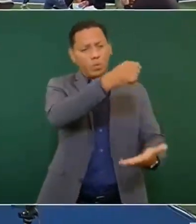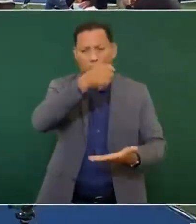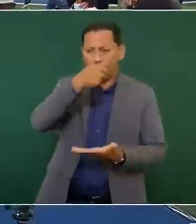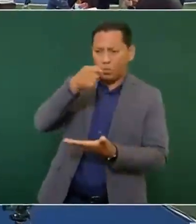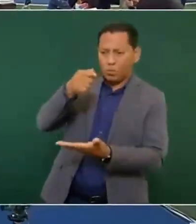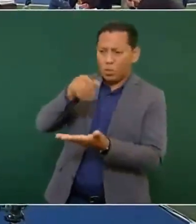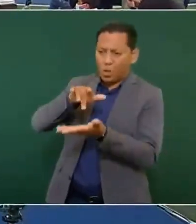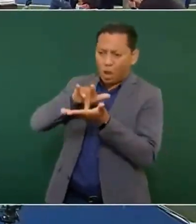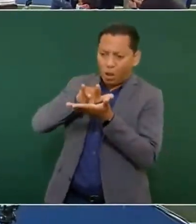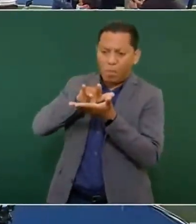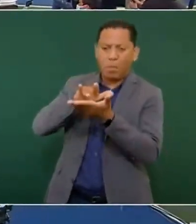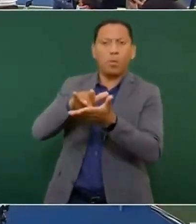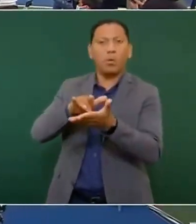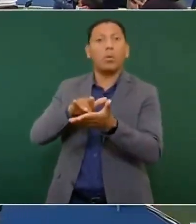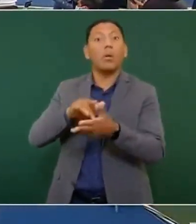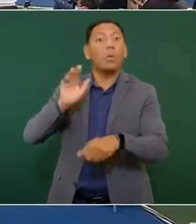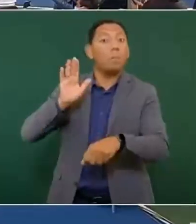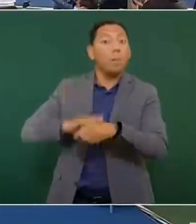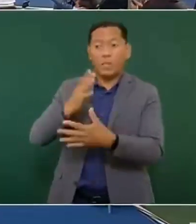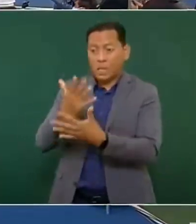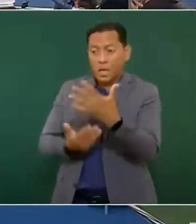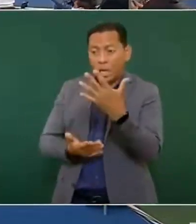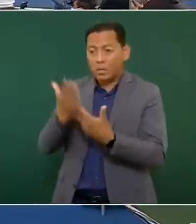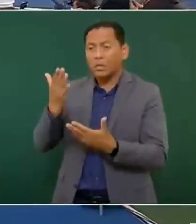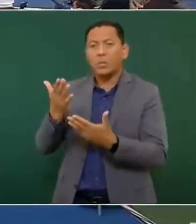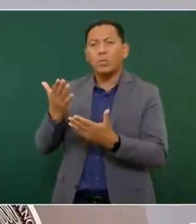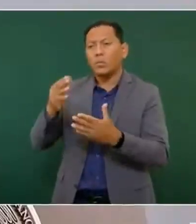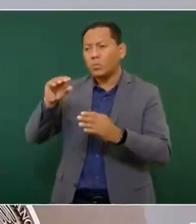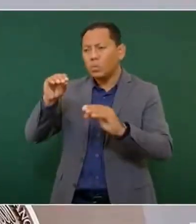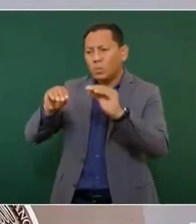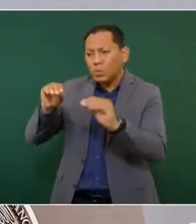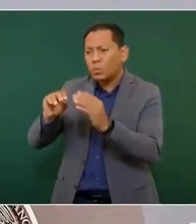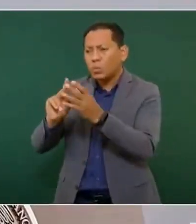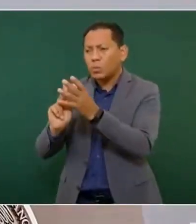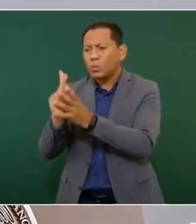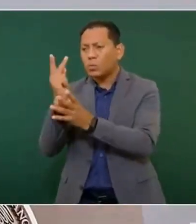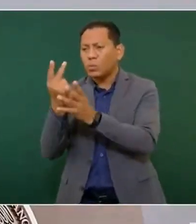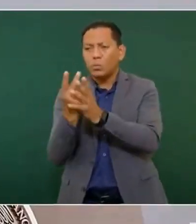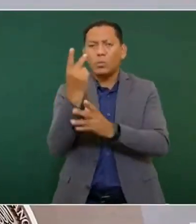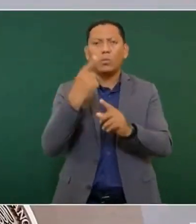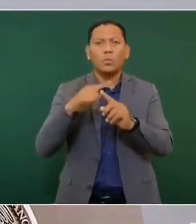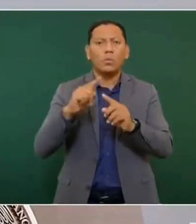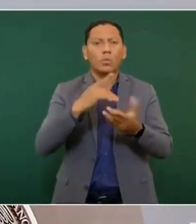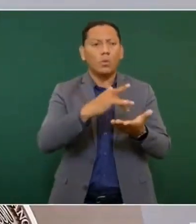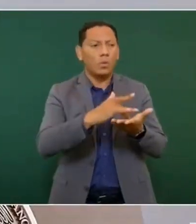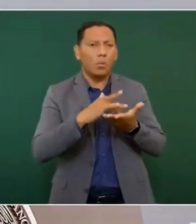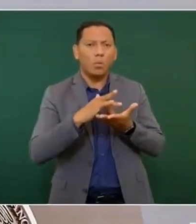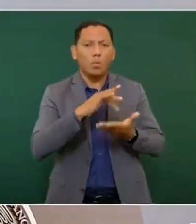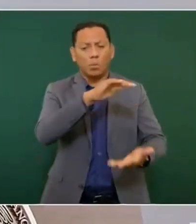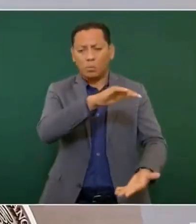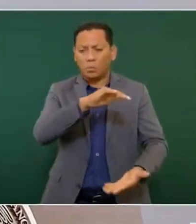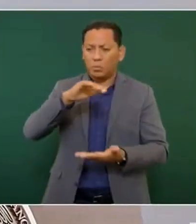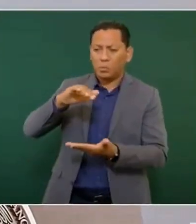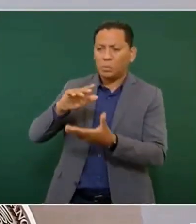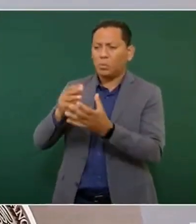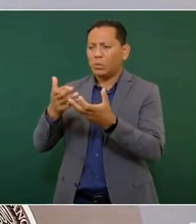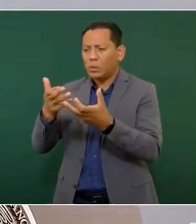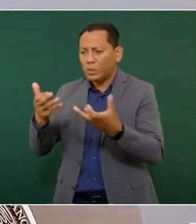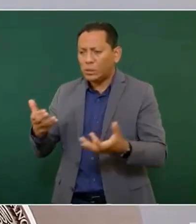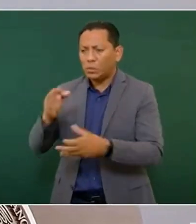más. Tenemos mayores cosechas, gracias también al apoyo de los fertilizantes para el pueblo, señor